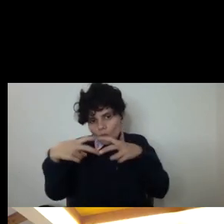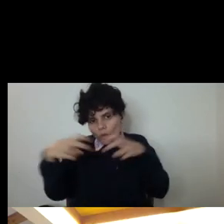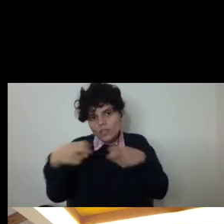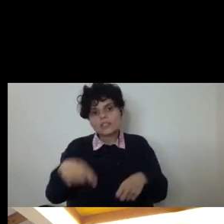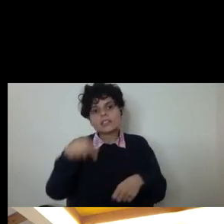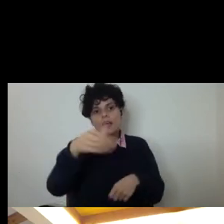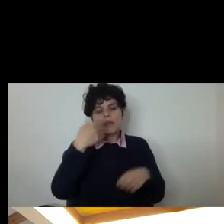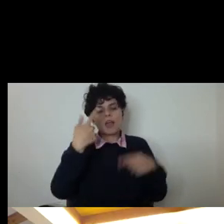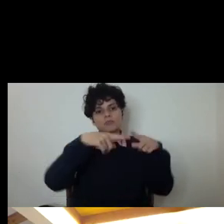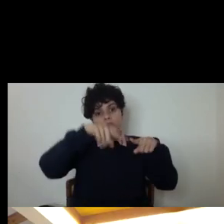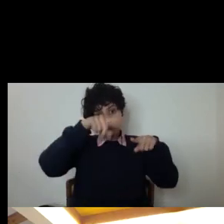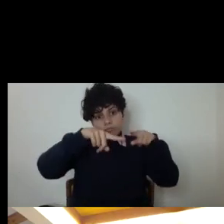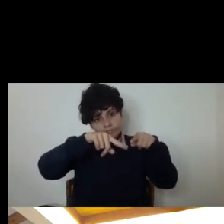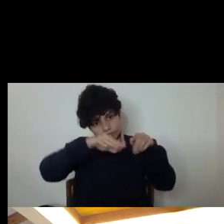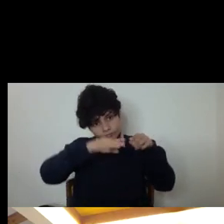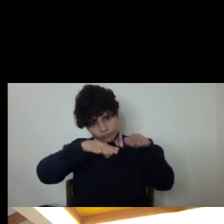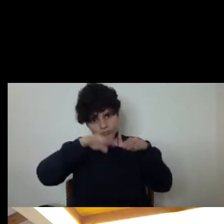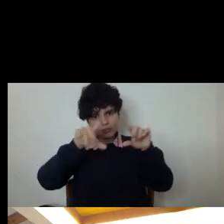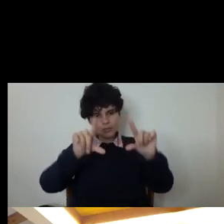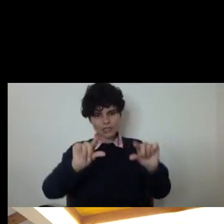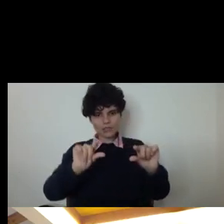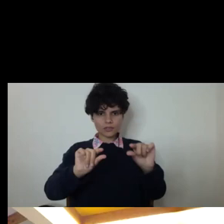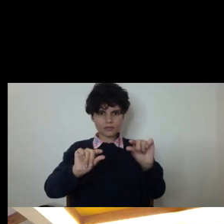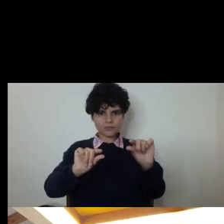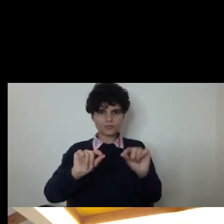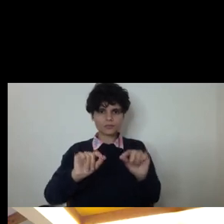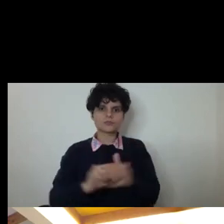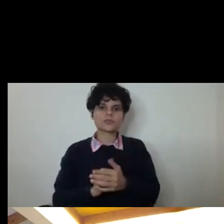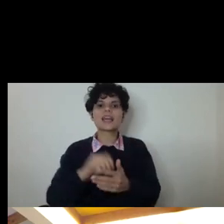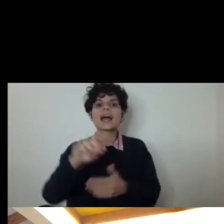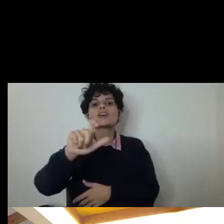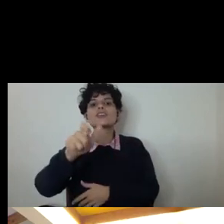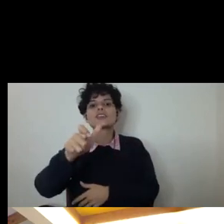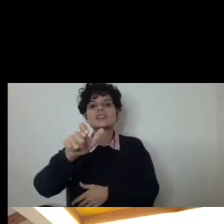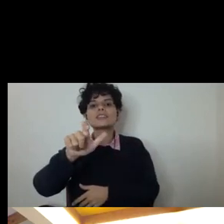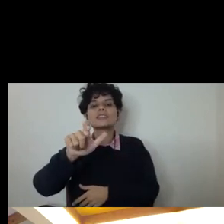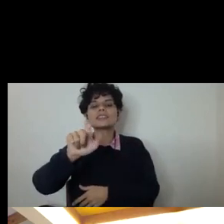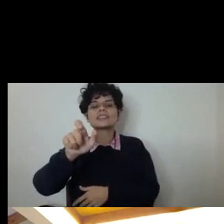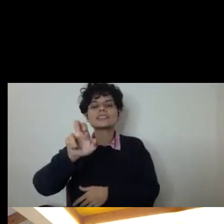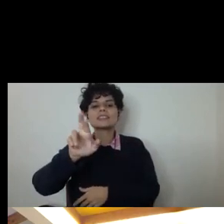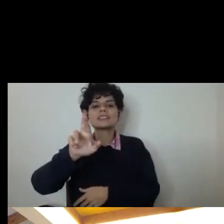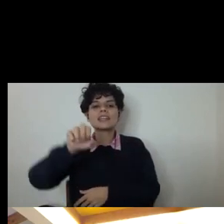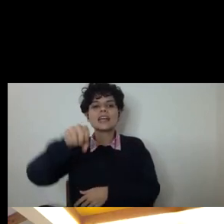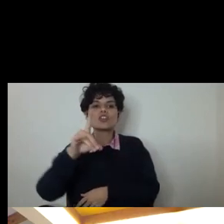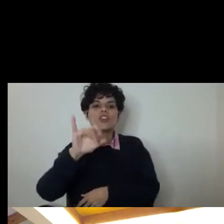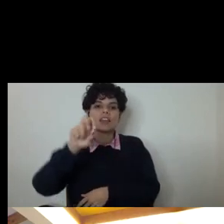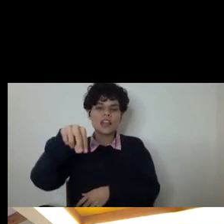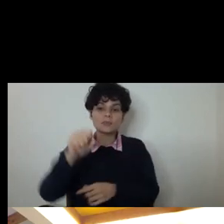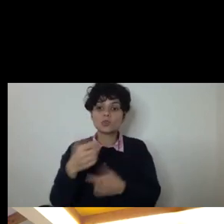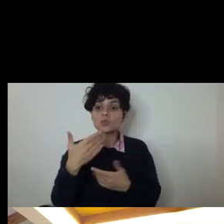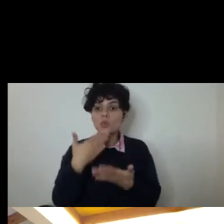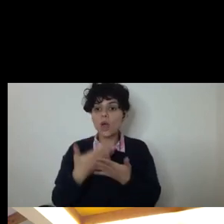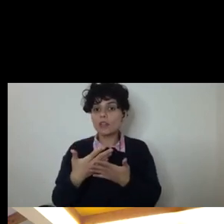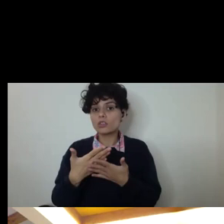curva también es menor en las tratadas con granulina. Y cuando las transfectamos con